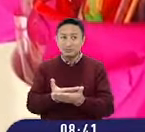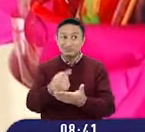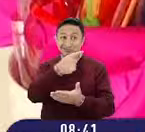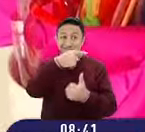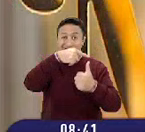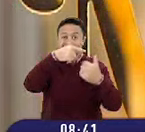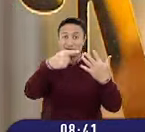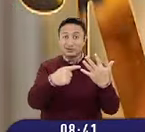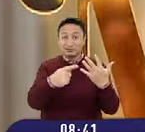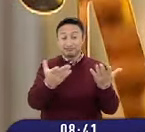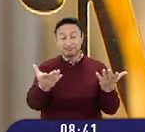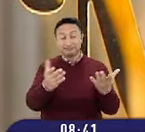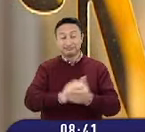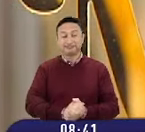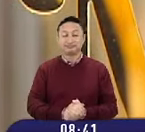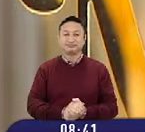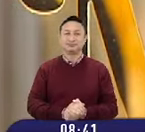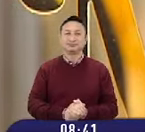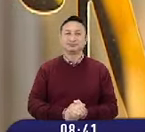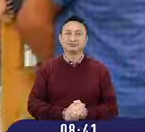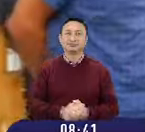la reina del hogar.